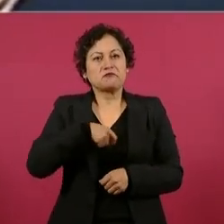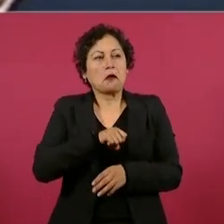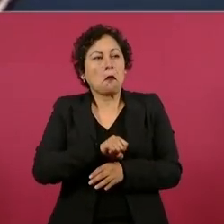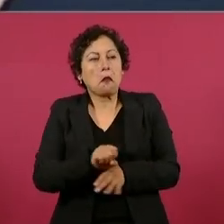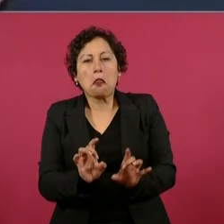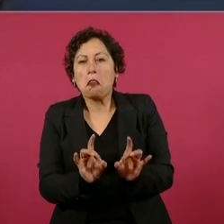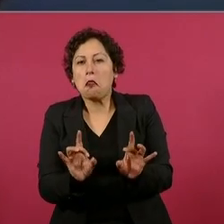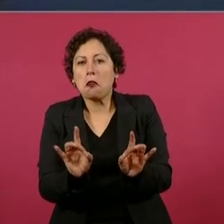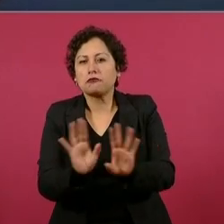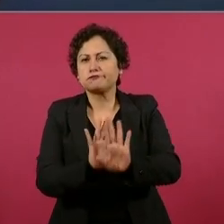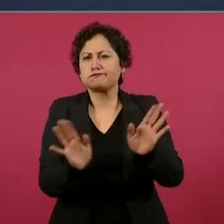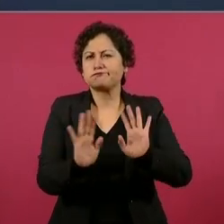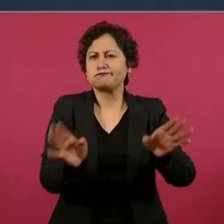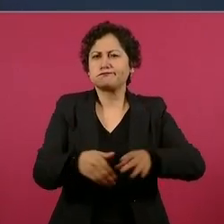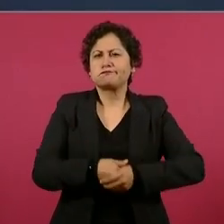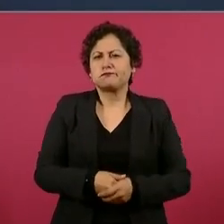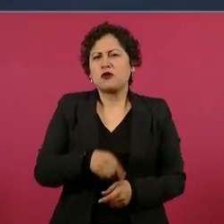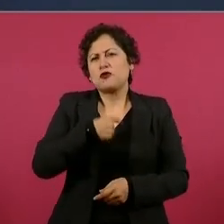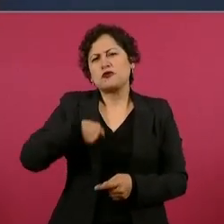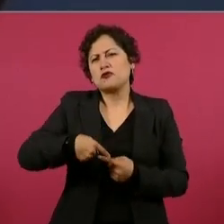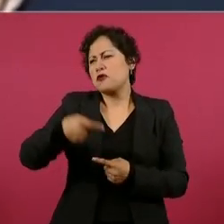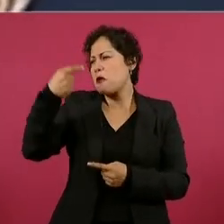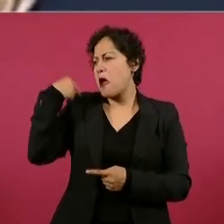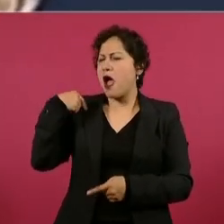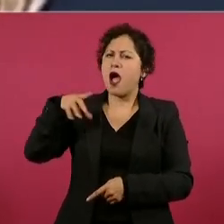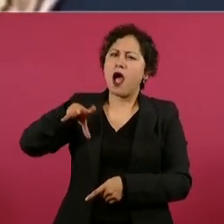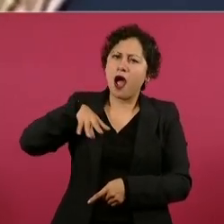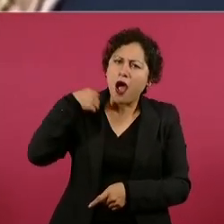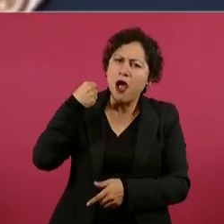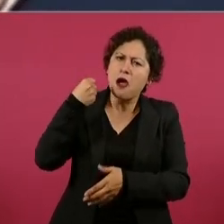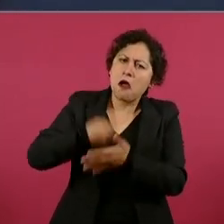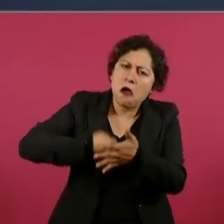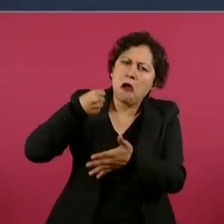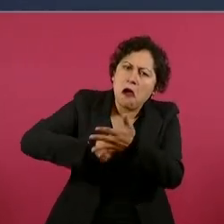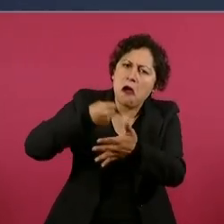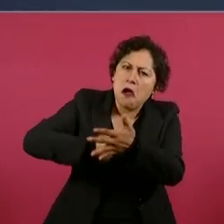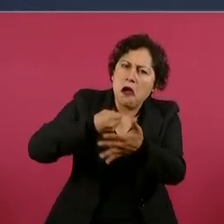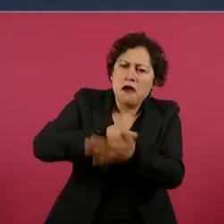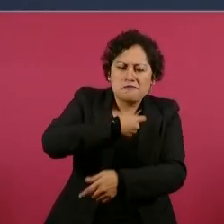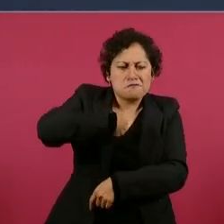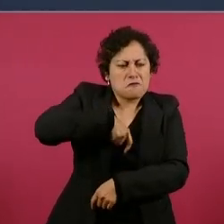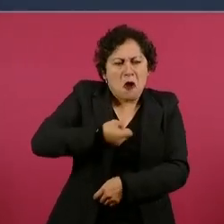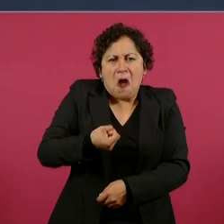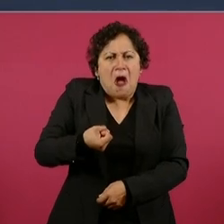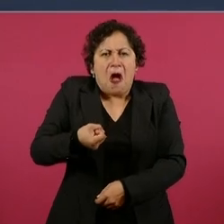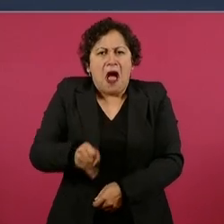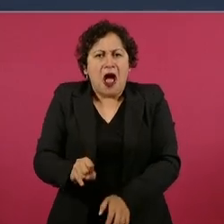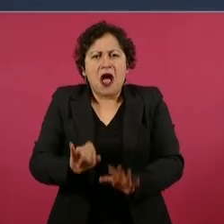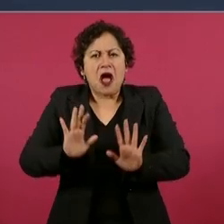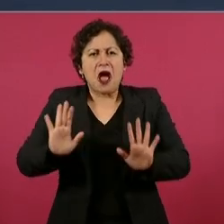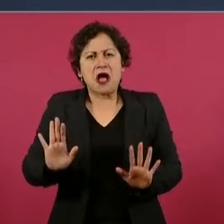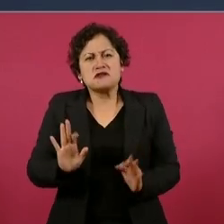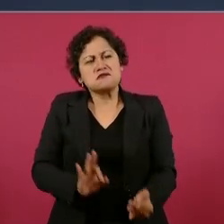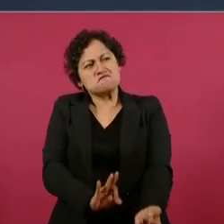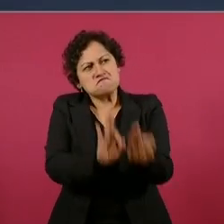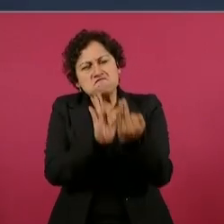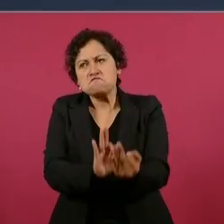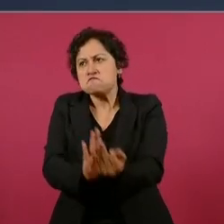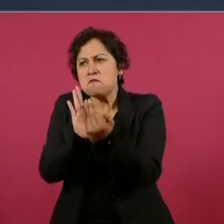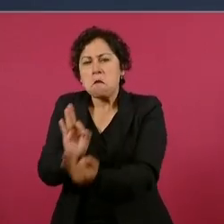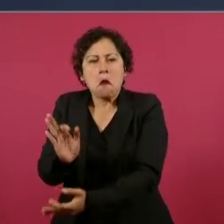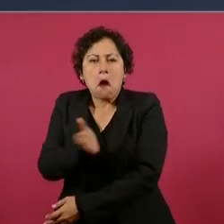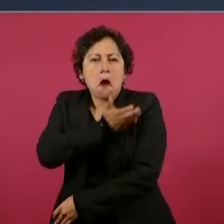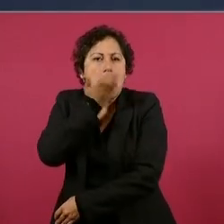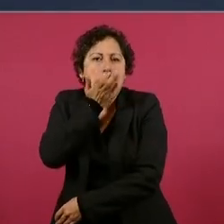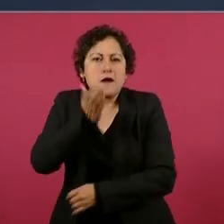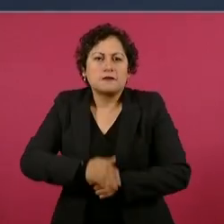delgadita. Sabemos, venimos de la oposición. Estamos acostumbrados a enfrentar, pero no esto, a los aparatos. No